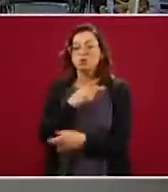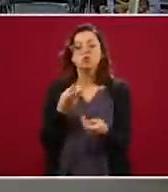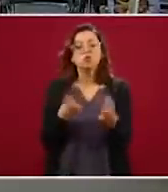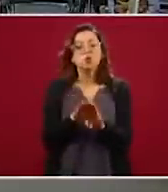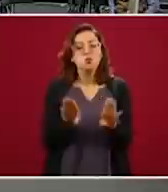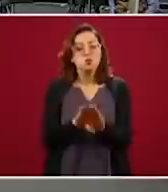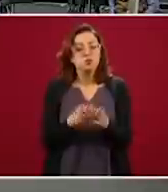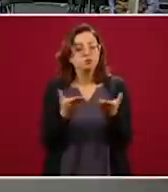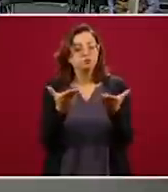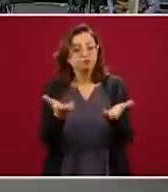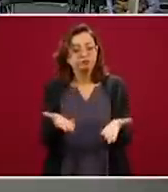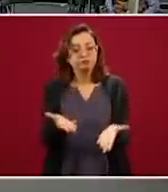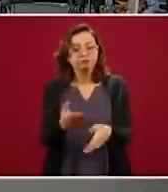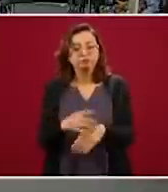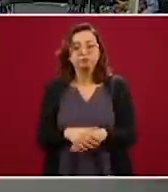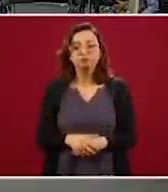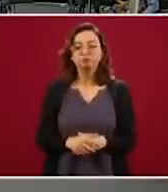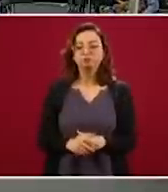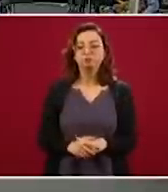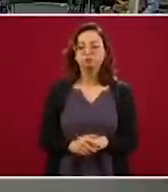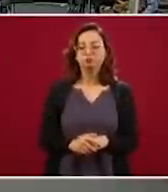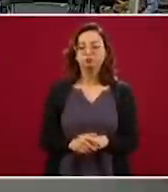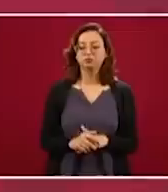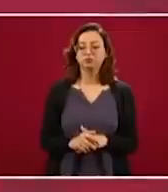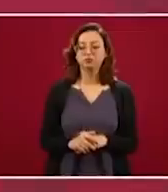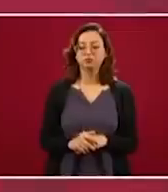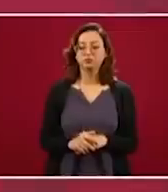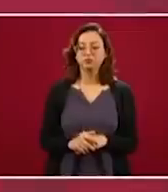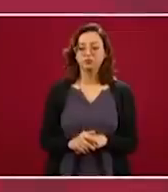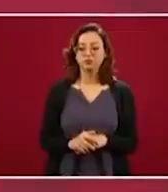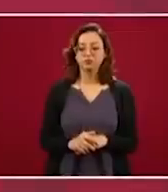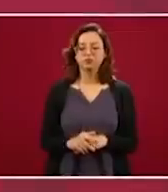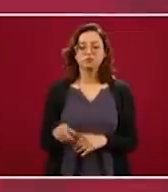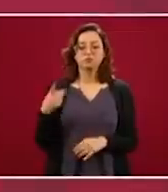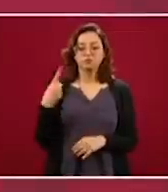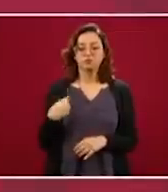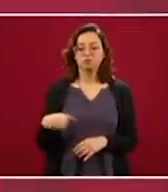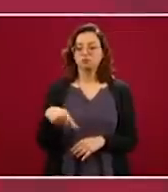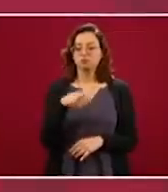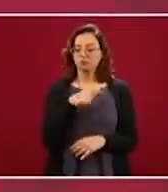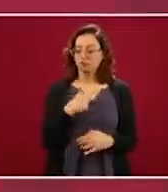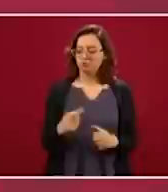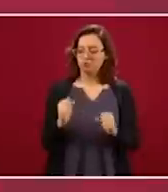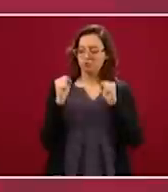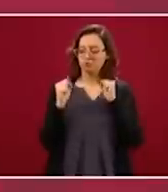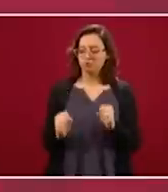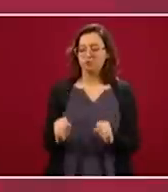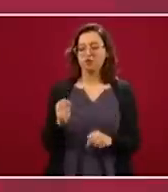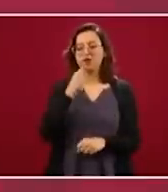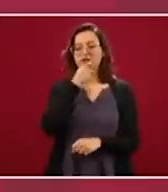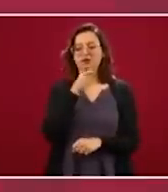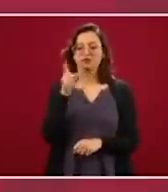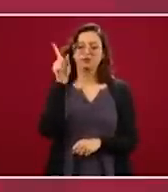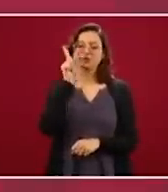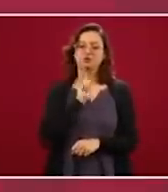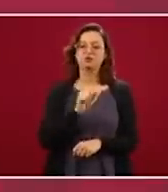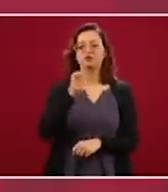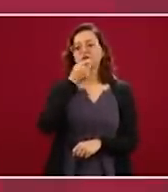estamos garantizando es que todas las niñas, niños con capacidades diferentes